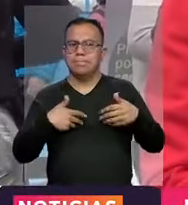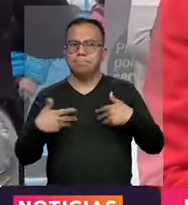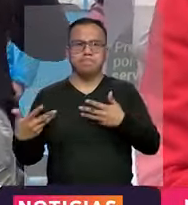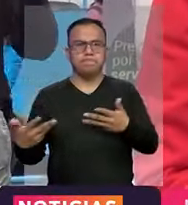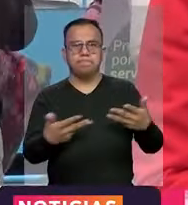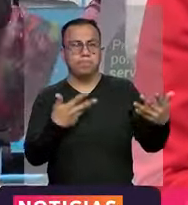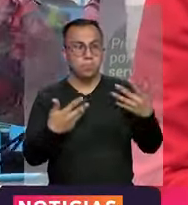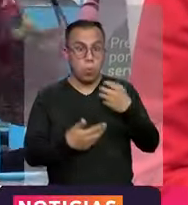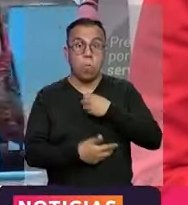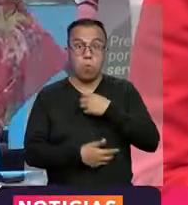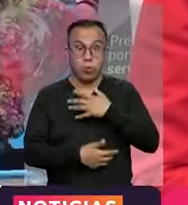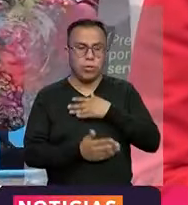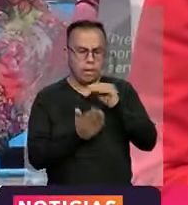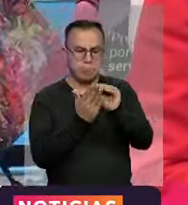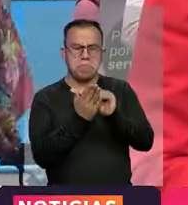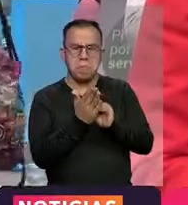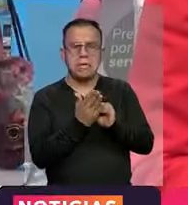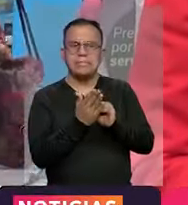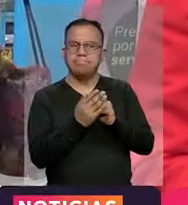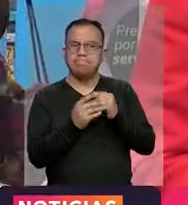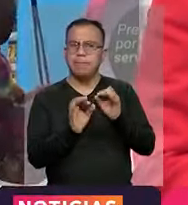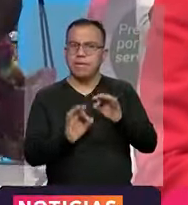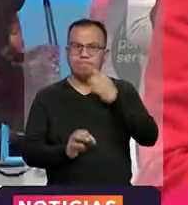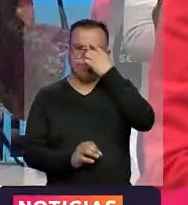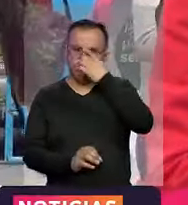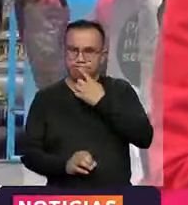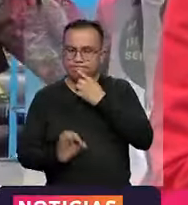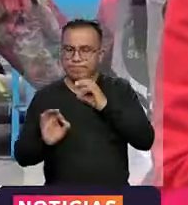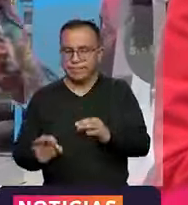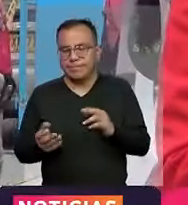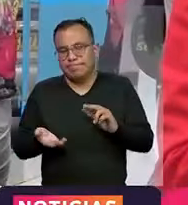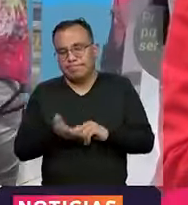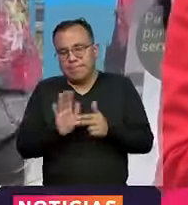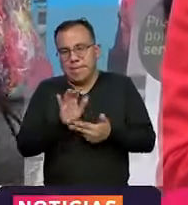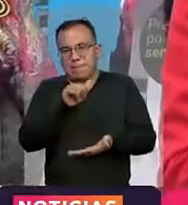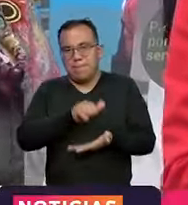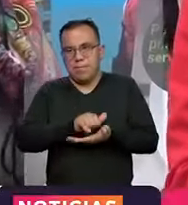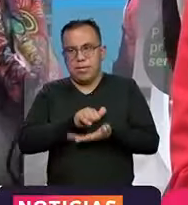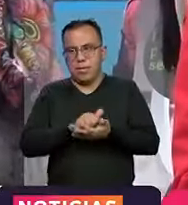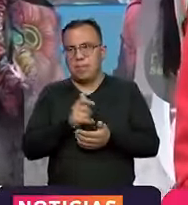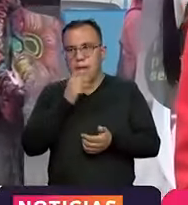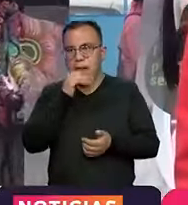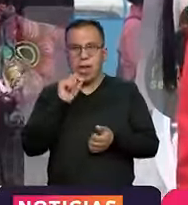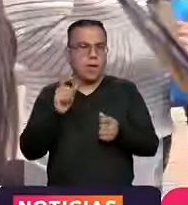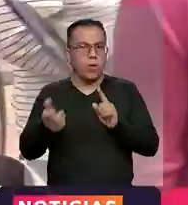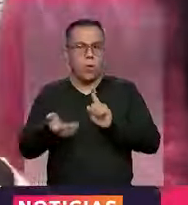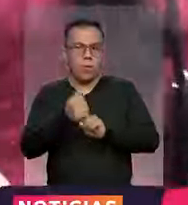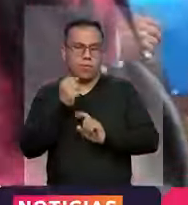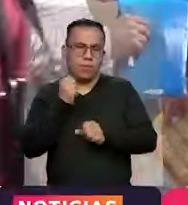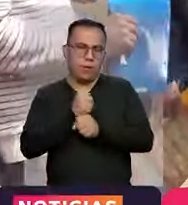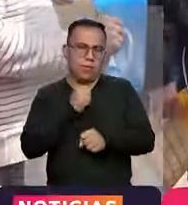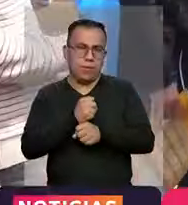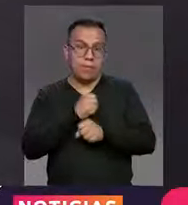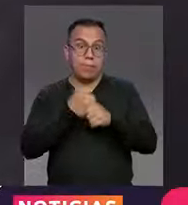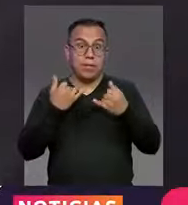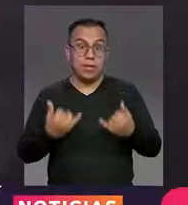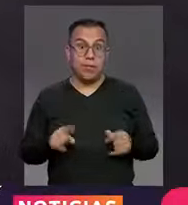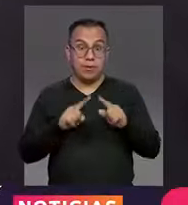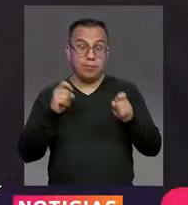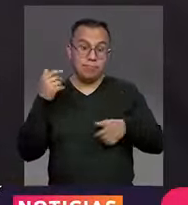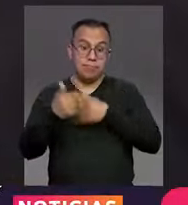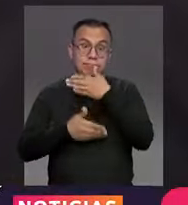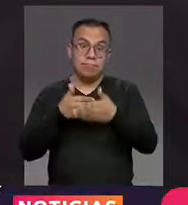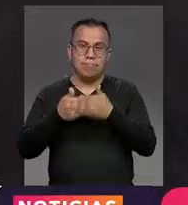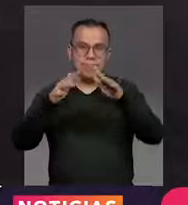la oportunidad de hacerlo, pero realmente no la perfilamos bien y por esa razón no conseguimos trabajo. La feria se lleva a cabo